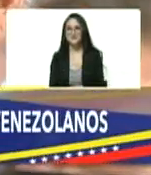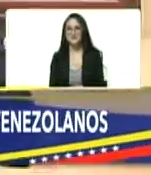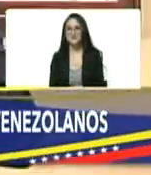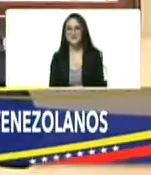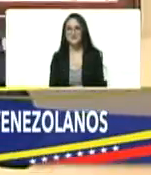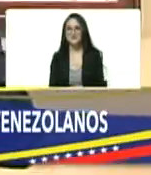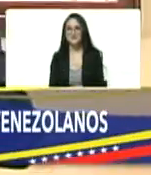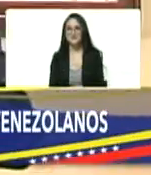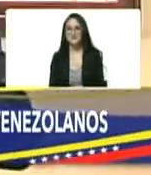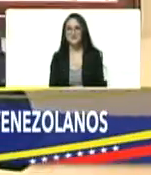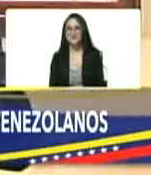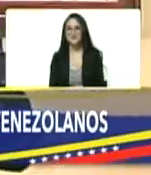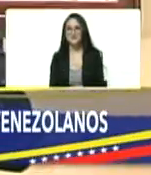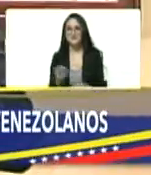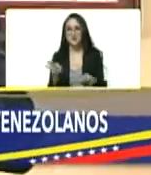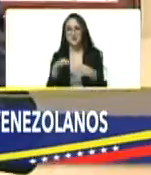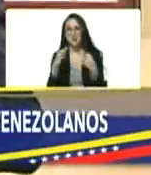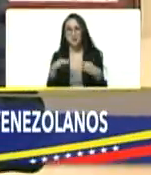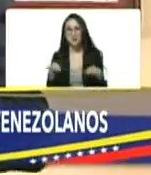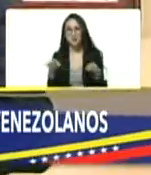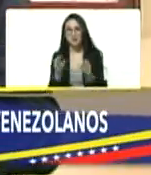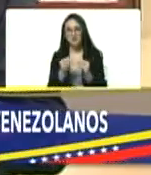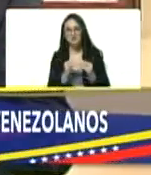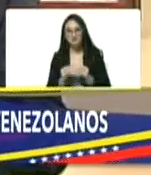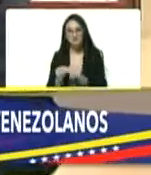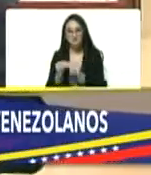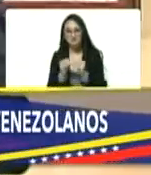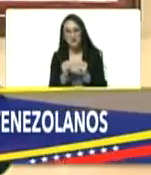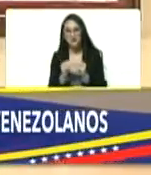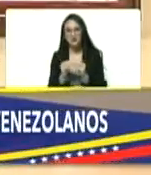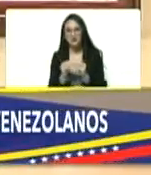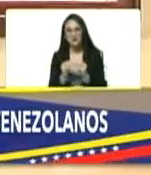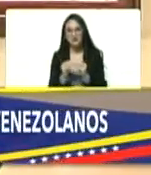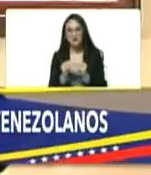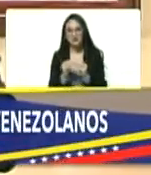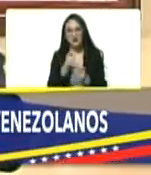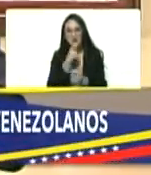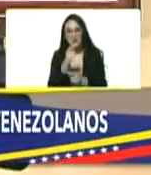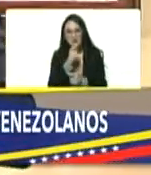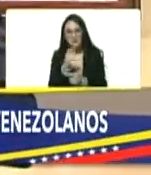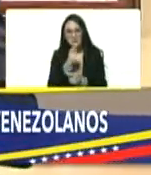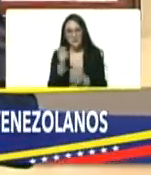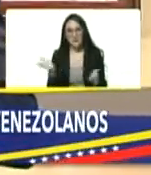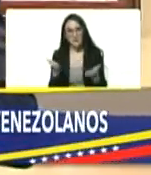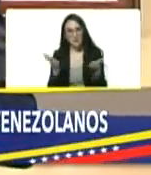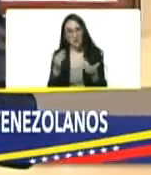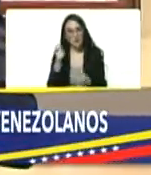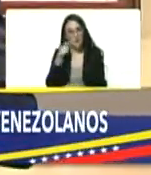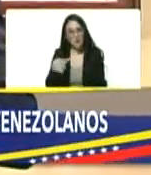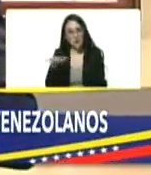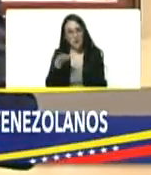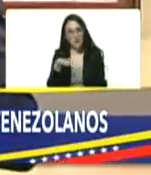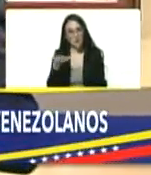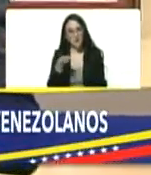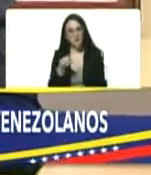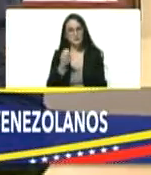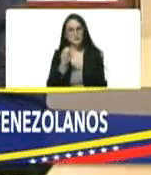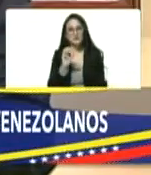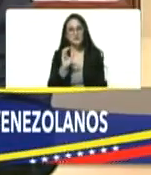Al gran compositor, arreglista, animador de la vida del pueblo, el Chuchito